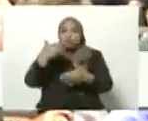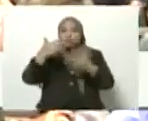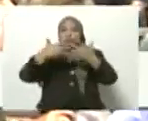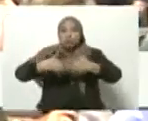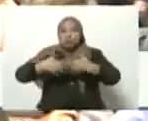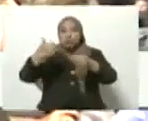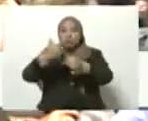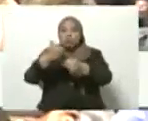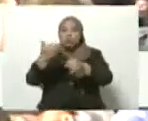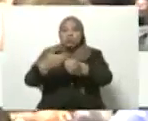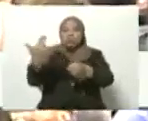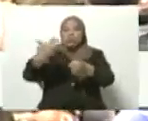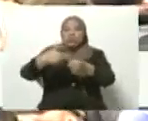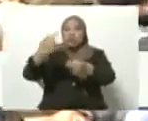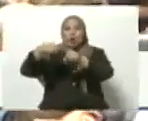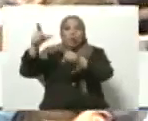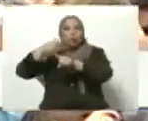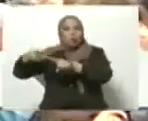el tema de Citgo, etc.